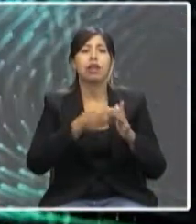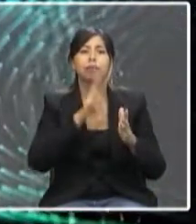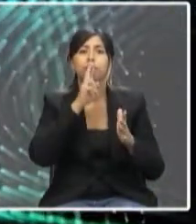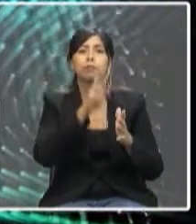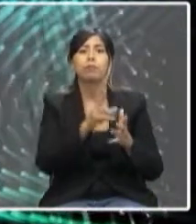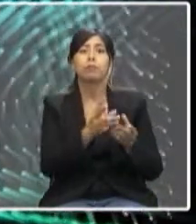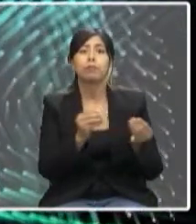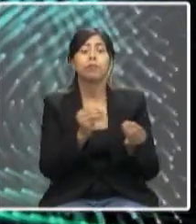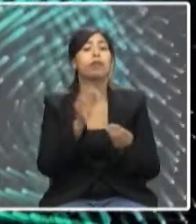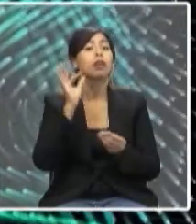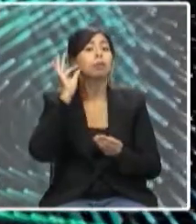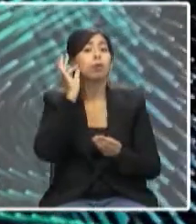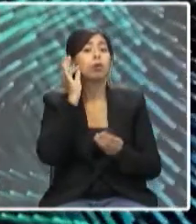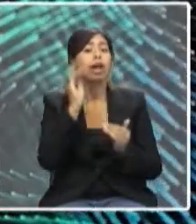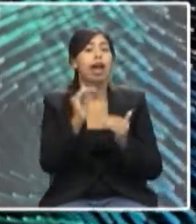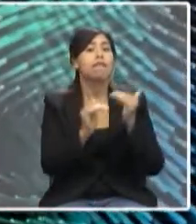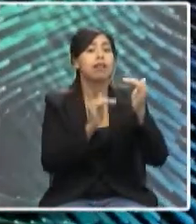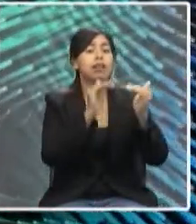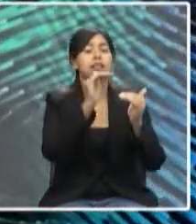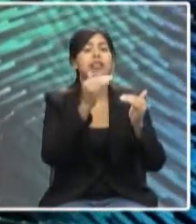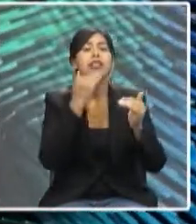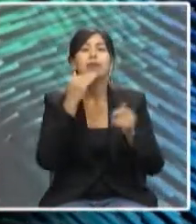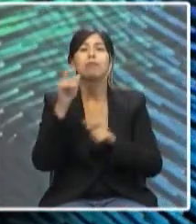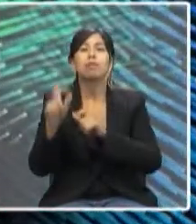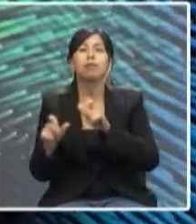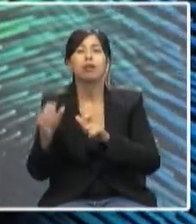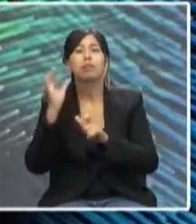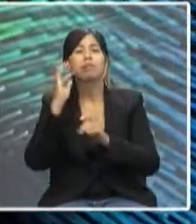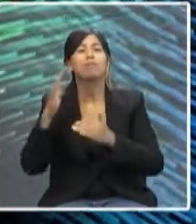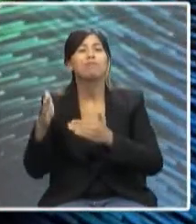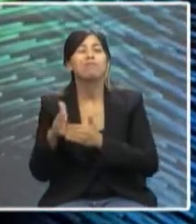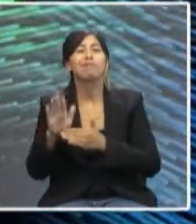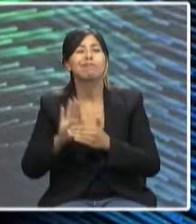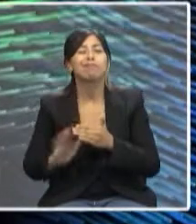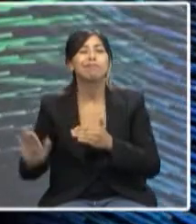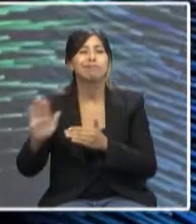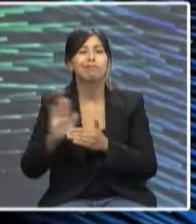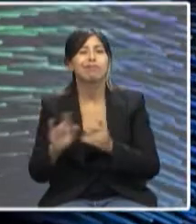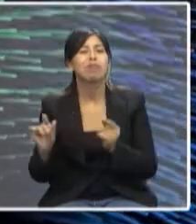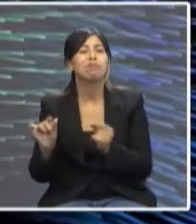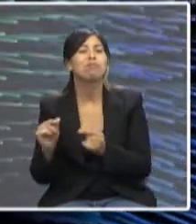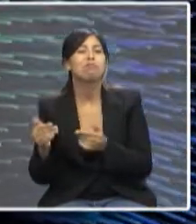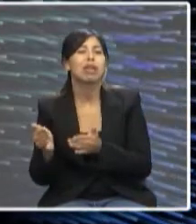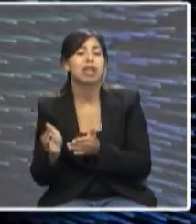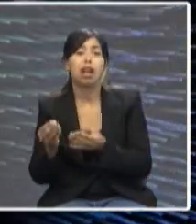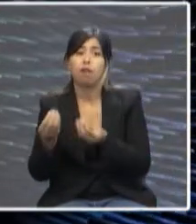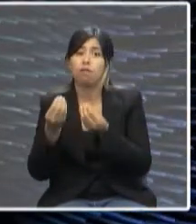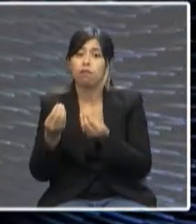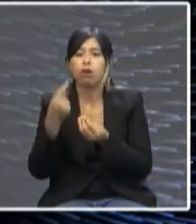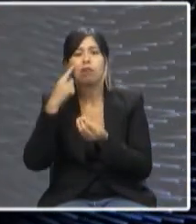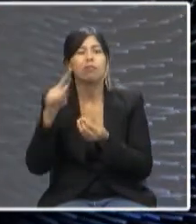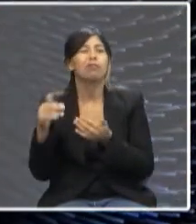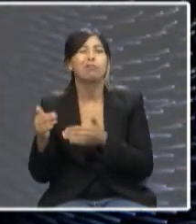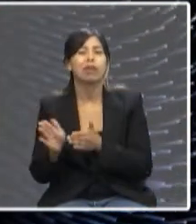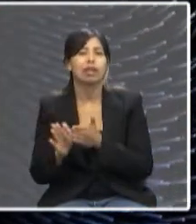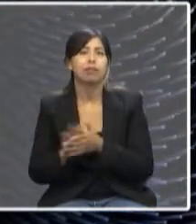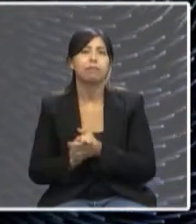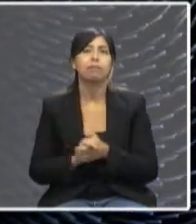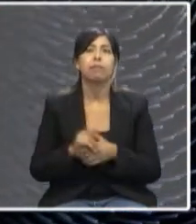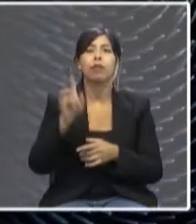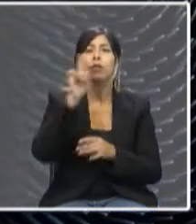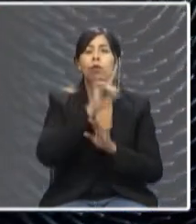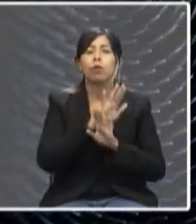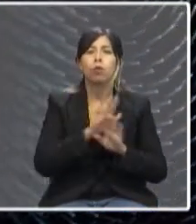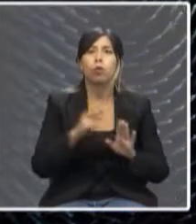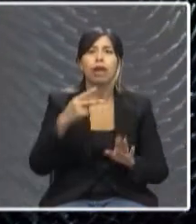que escalan y las soluciones de mujeres que se quedan siendo muy pequeñas, aunque sean muy poderosas. Concluyo con los hacks